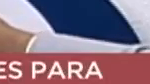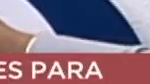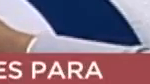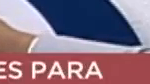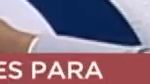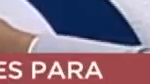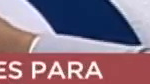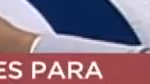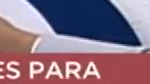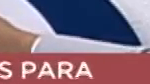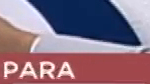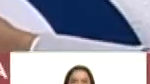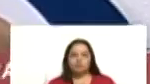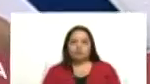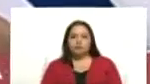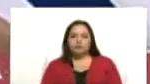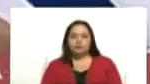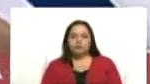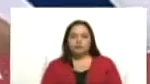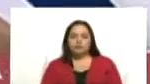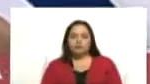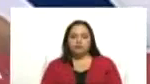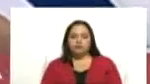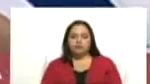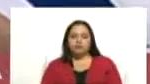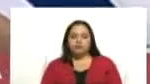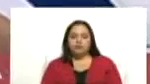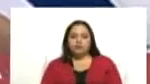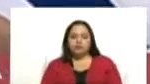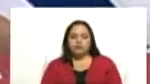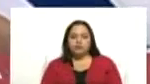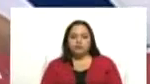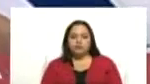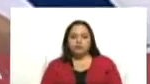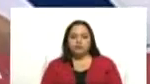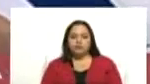del 2023 y 1 de enero del 2024,